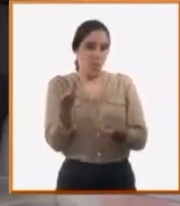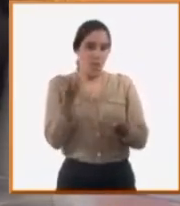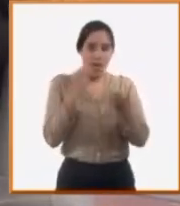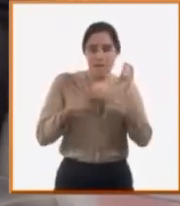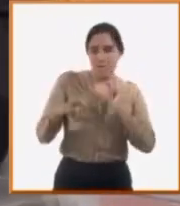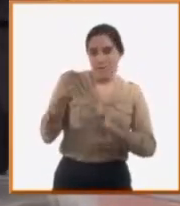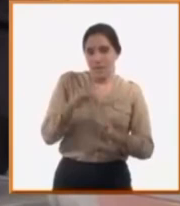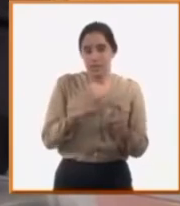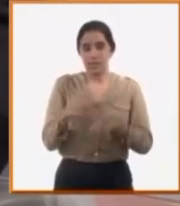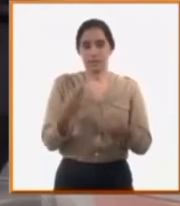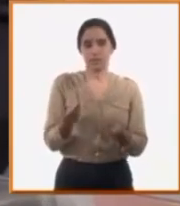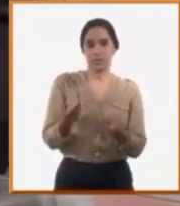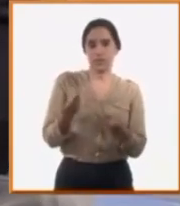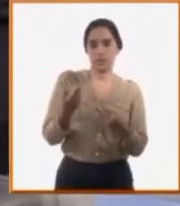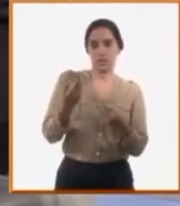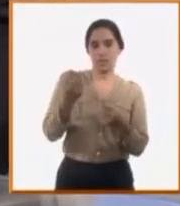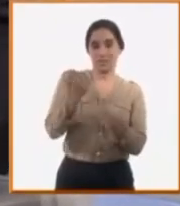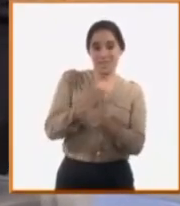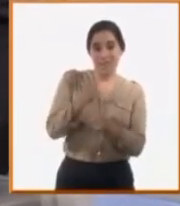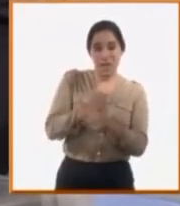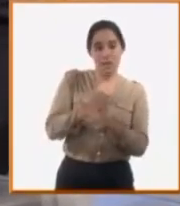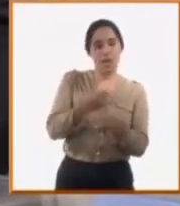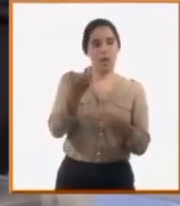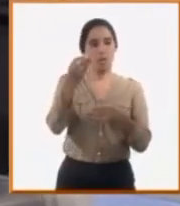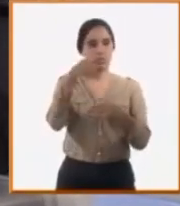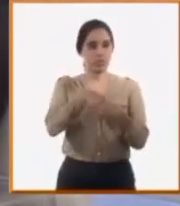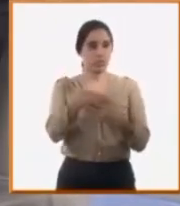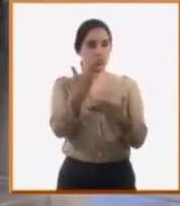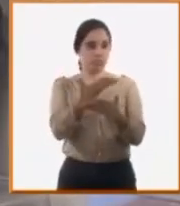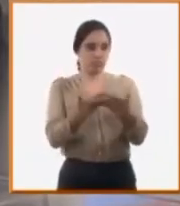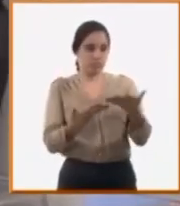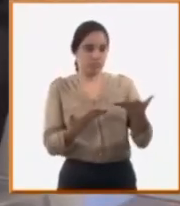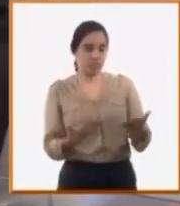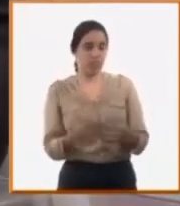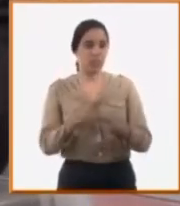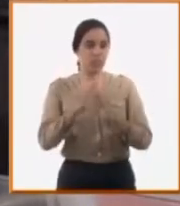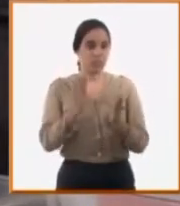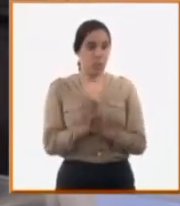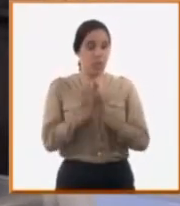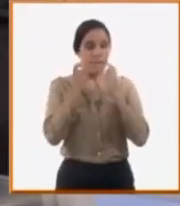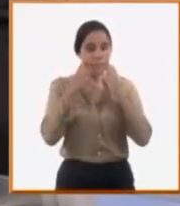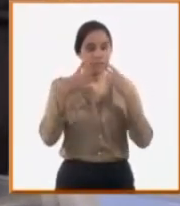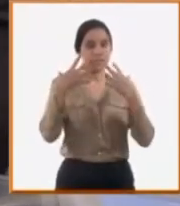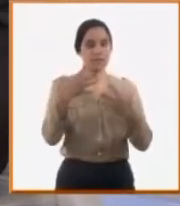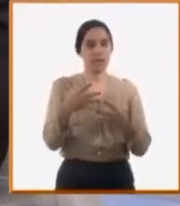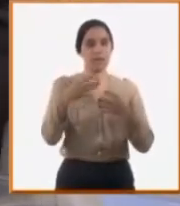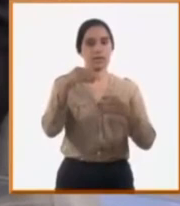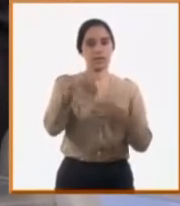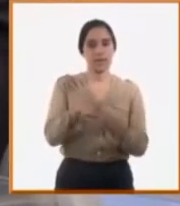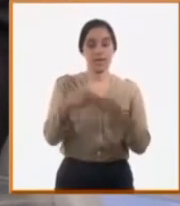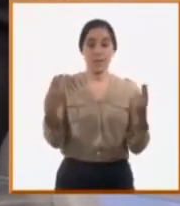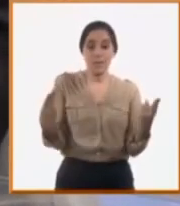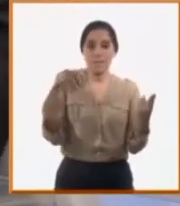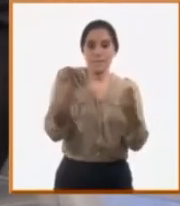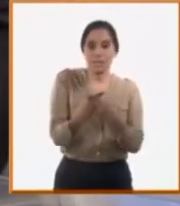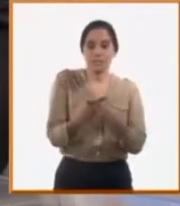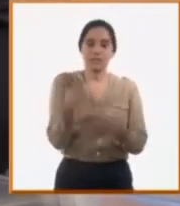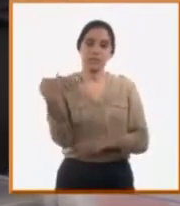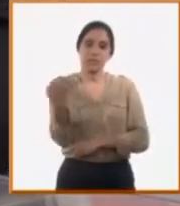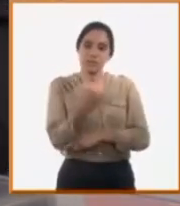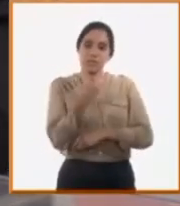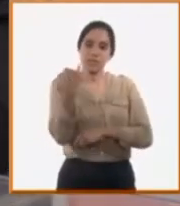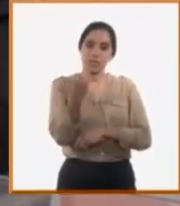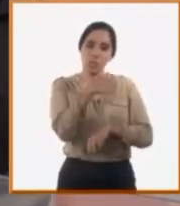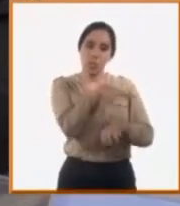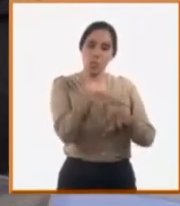trabajo y estos trabajos los más destacados los más pertinentes se presentan en el evento internacional que va a tener lugar en